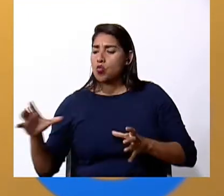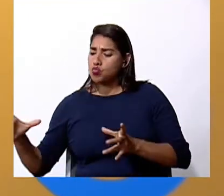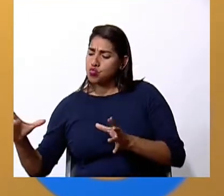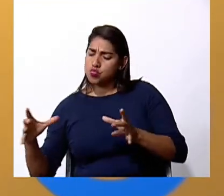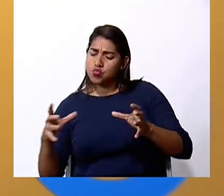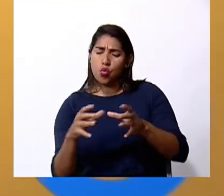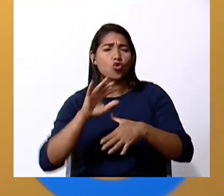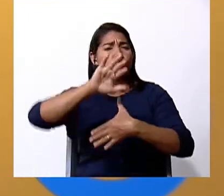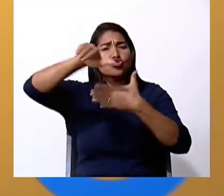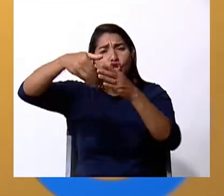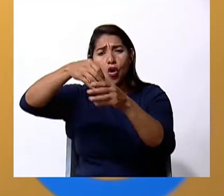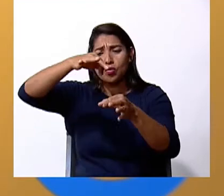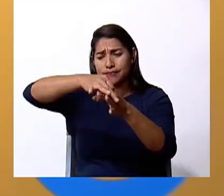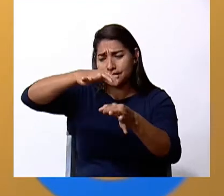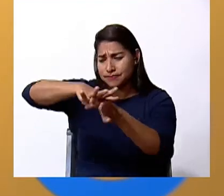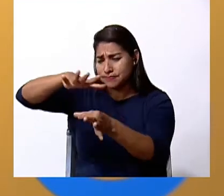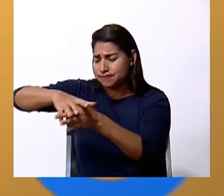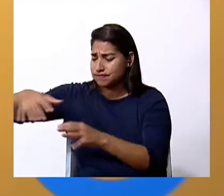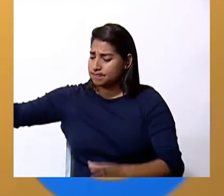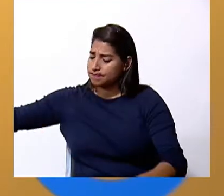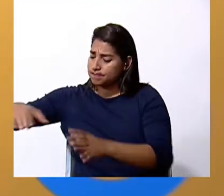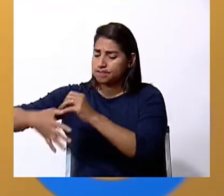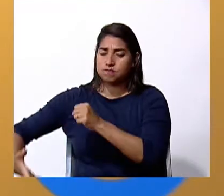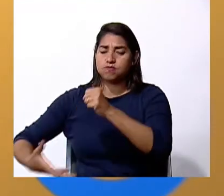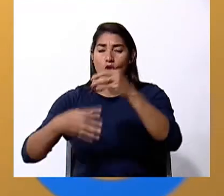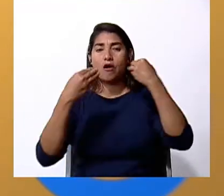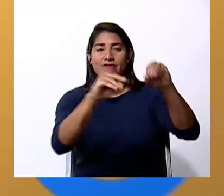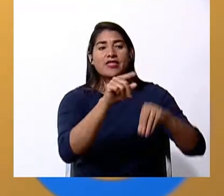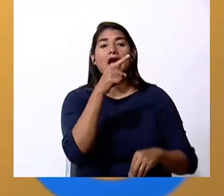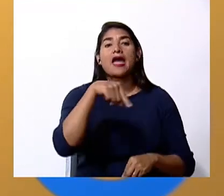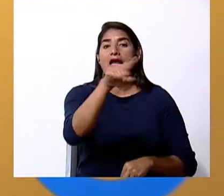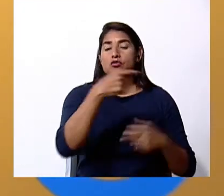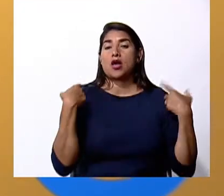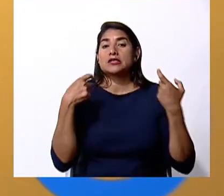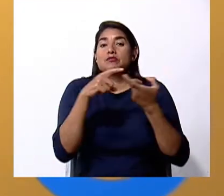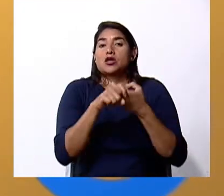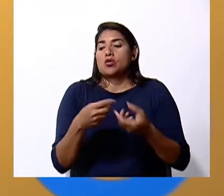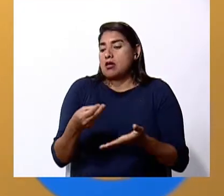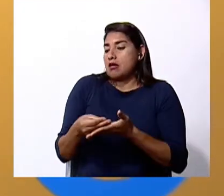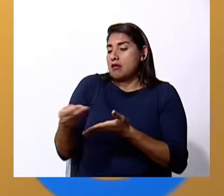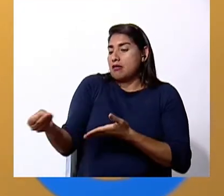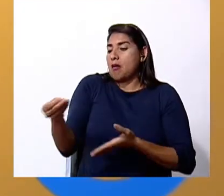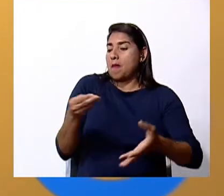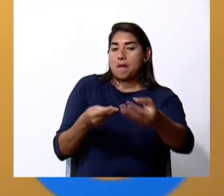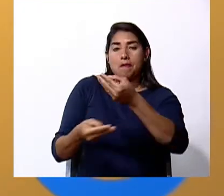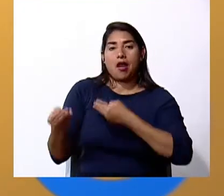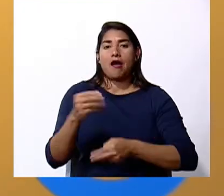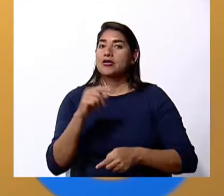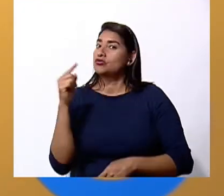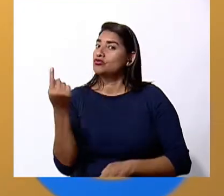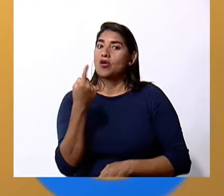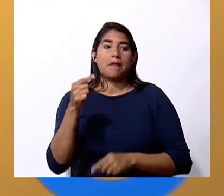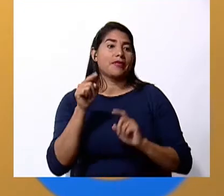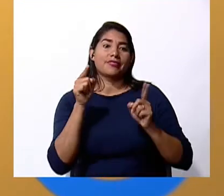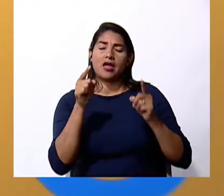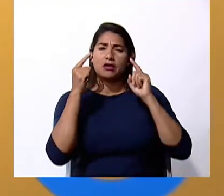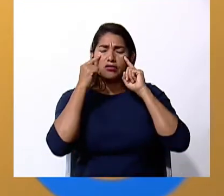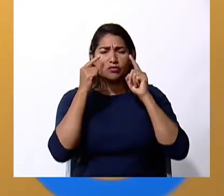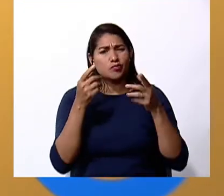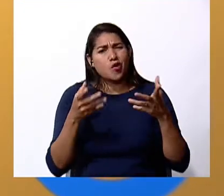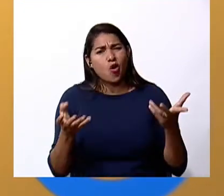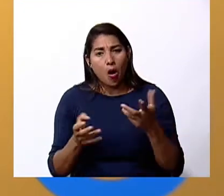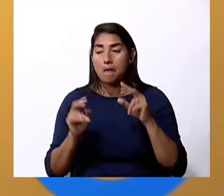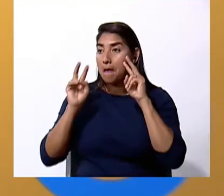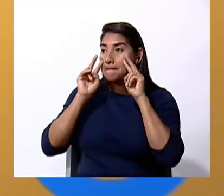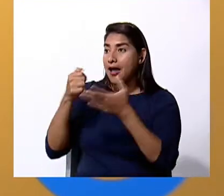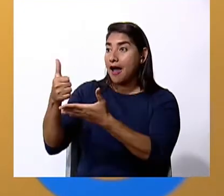Todo lo que teníamos acá, solo los españoles lo podían comprar. Vamos a ver este video para que les quede